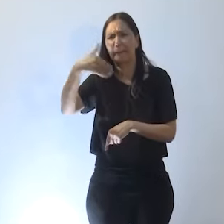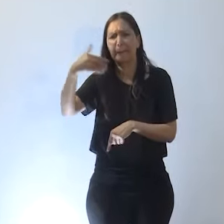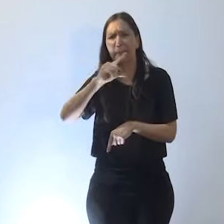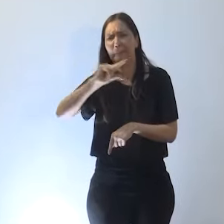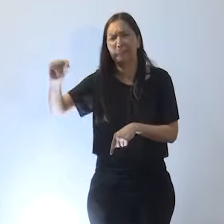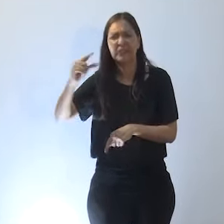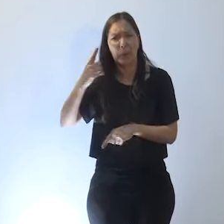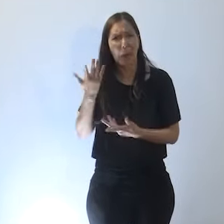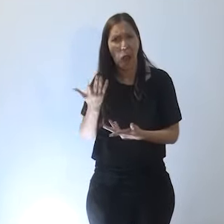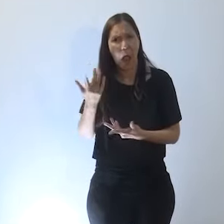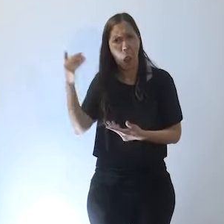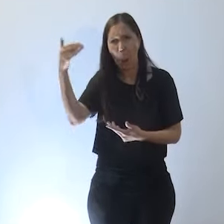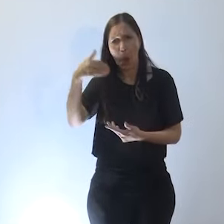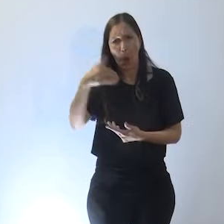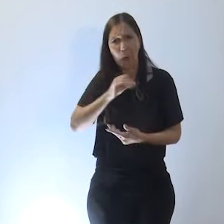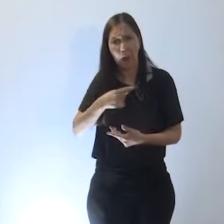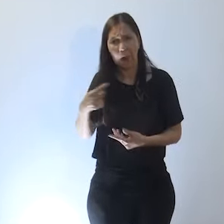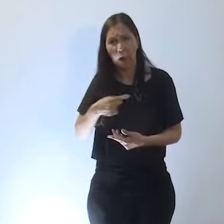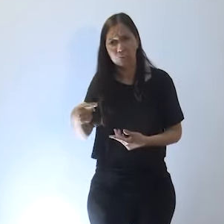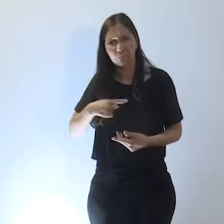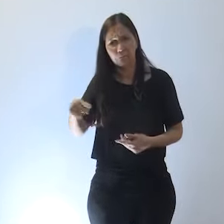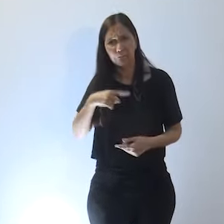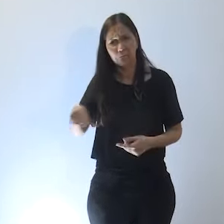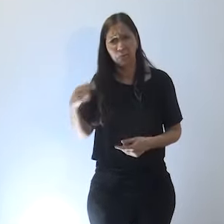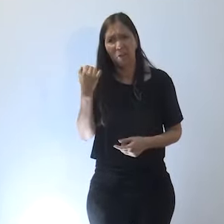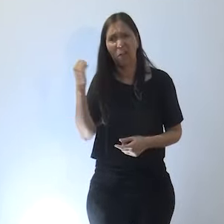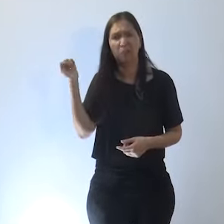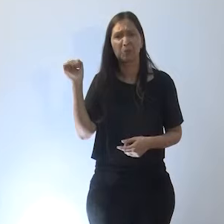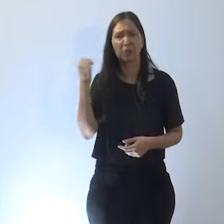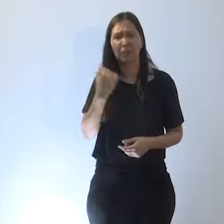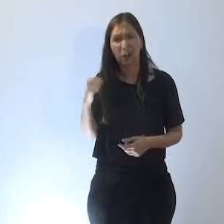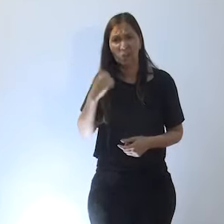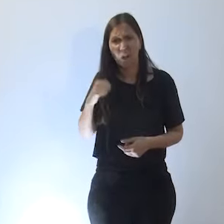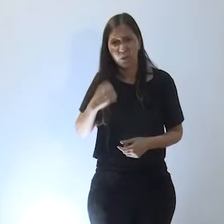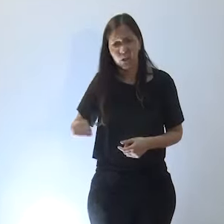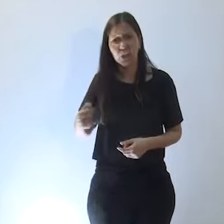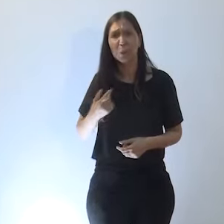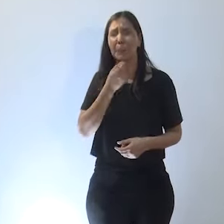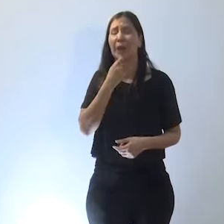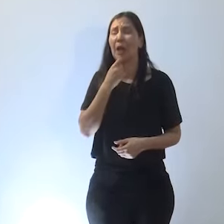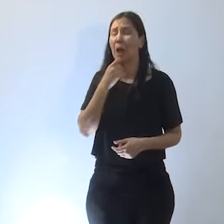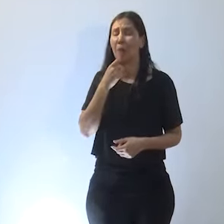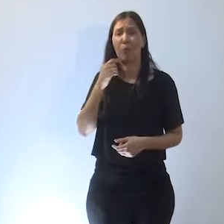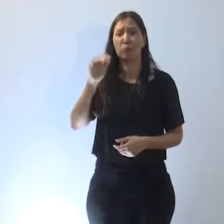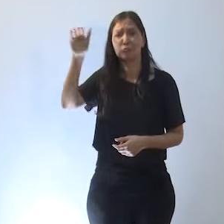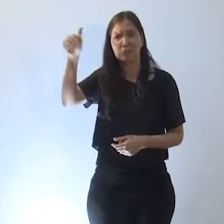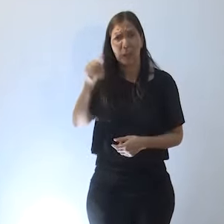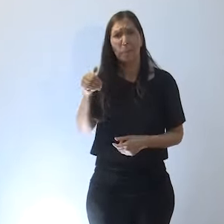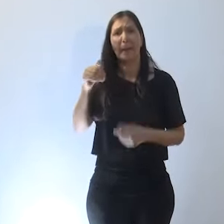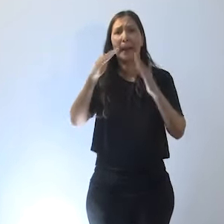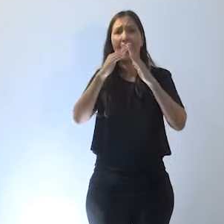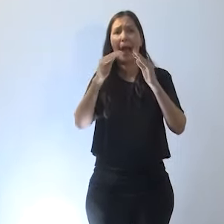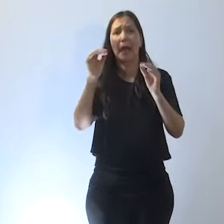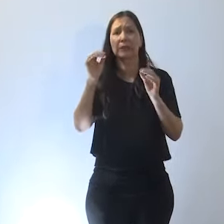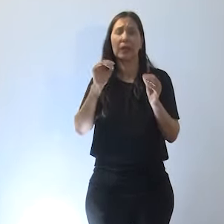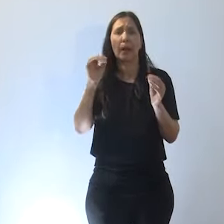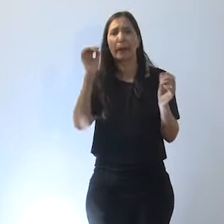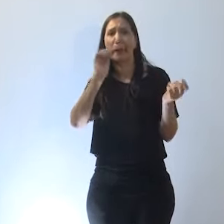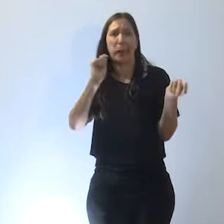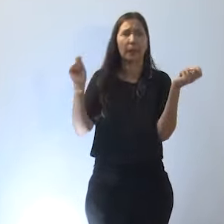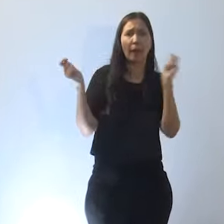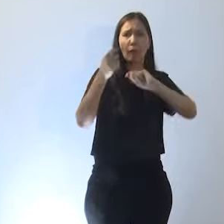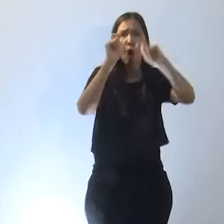soy yo soy un albañil no puedo meterte en tu casa que estoy haciendo una reforma todos los días gente distinta porque el arquitecto te mira mal porque vos me miras